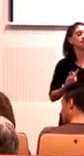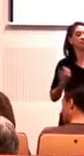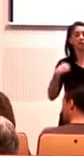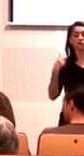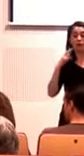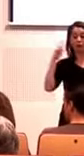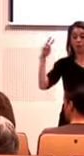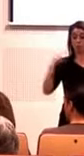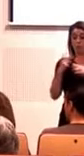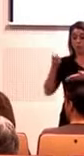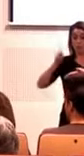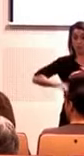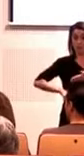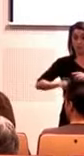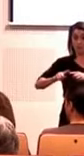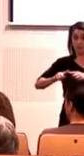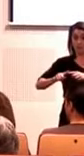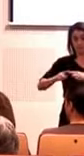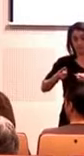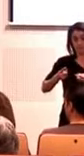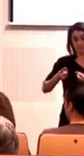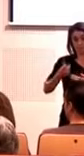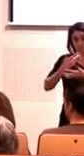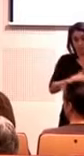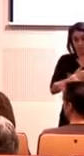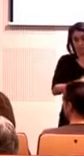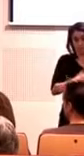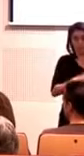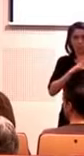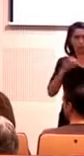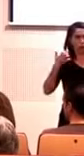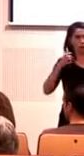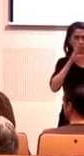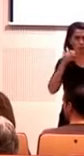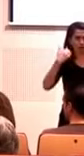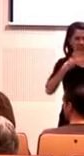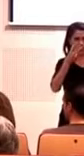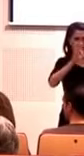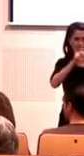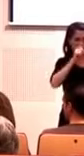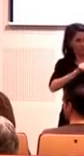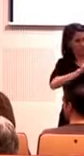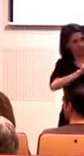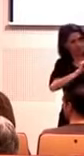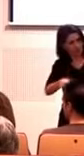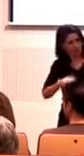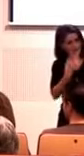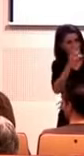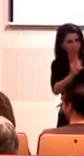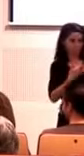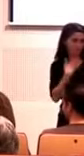conocernos, directamente, claro, me acosté con él, porque tenía 30 años. No me iba a esperar a tener 50,